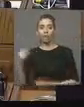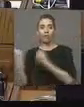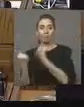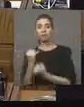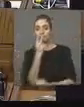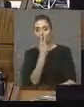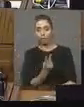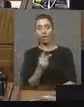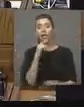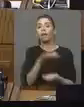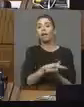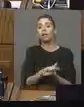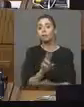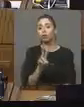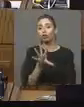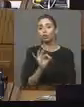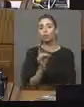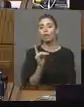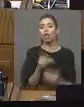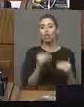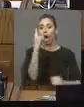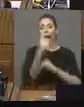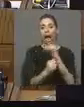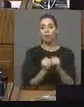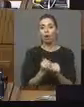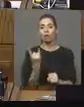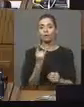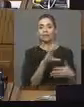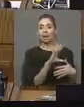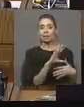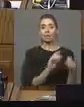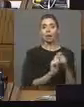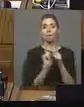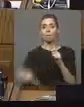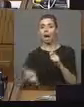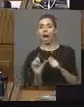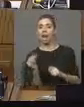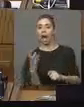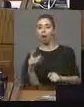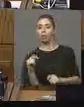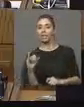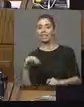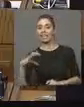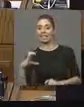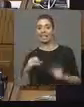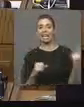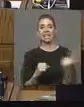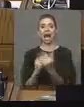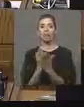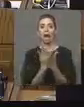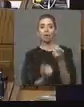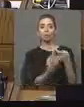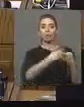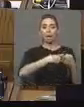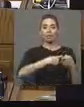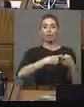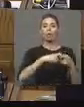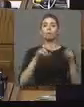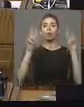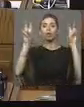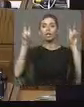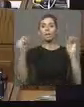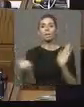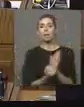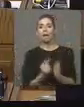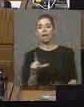Solo simplificar con los 250 dólares anuales que la Universidad de las Américas debe pagar a Lauret Inc. por cada uno matriculado por el solo hecho de usar la